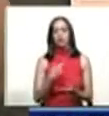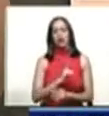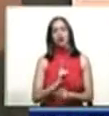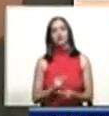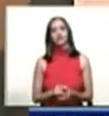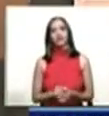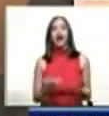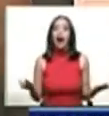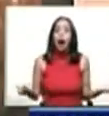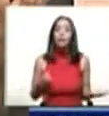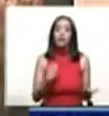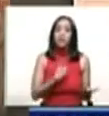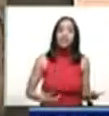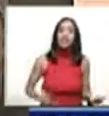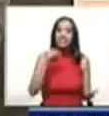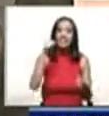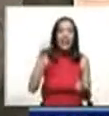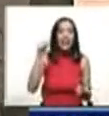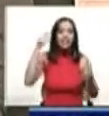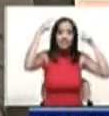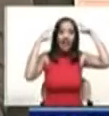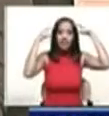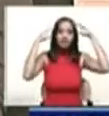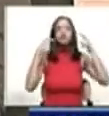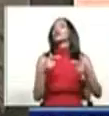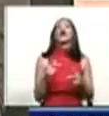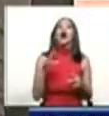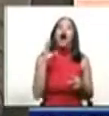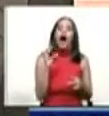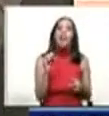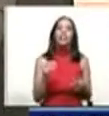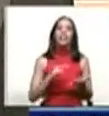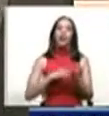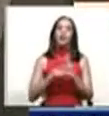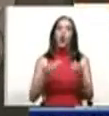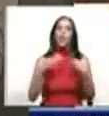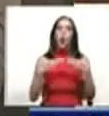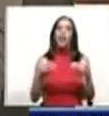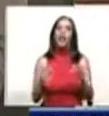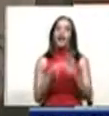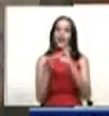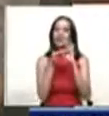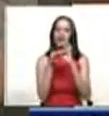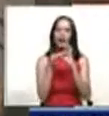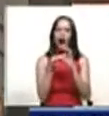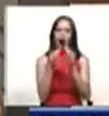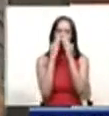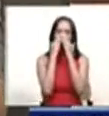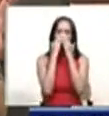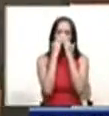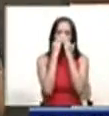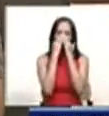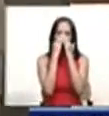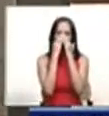Chávez habla sobre el concepto de lo público, sobre las alianzas estratégicas, pero la necesidad de que esa concepción pública